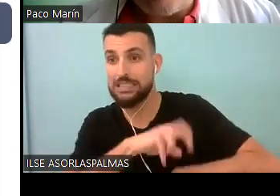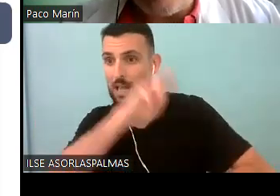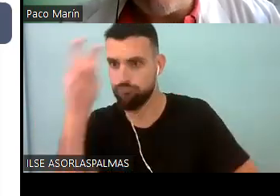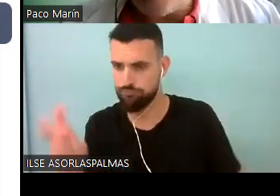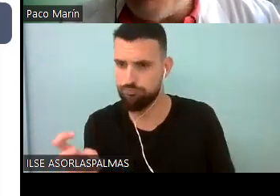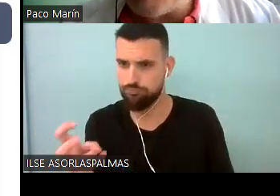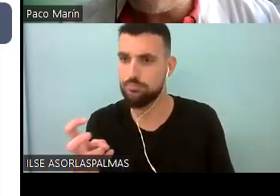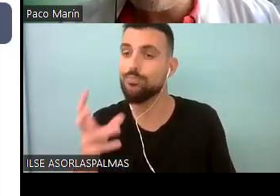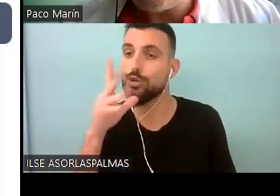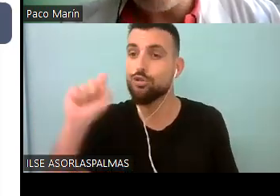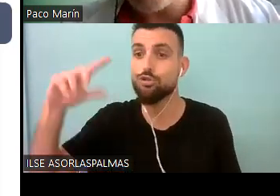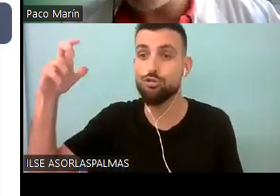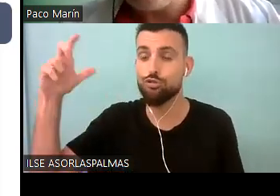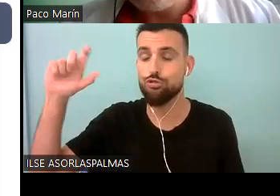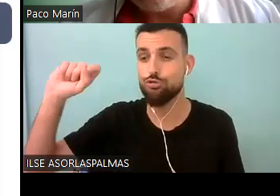como en España.